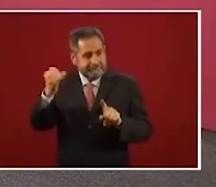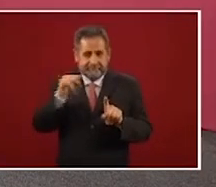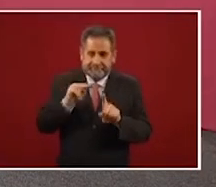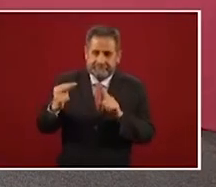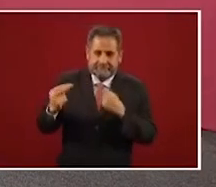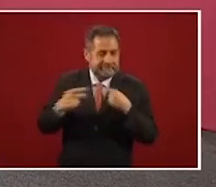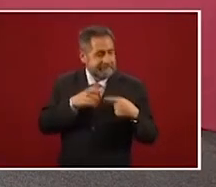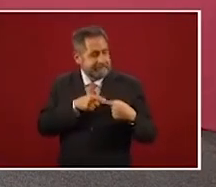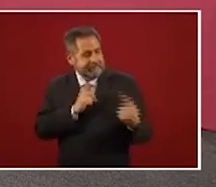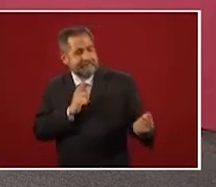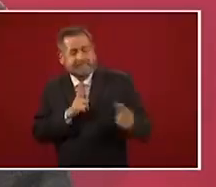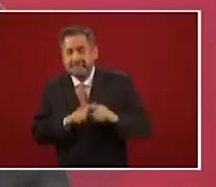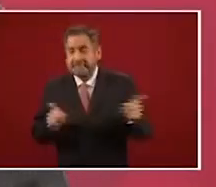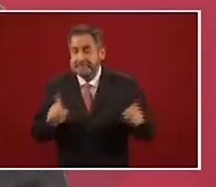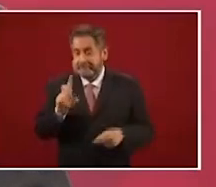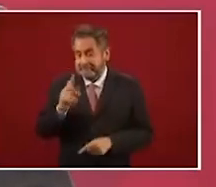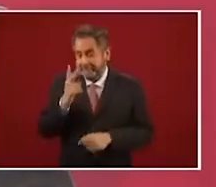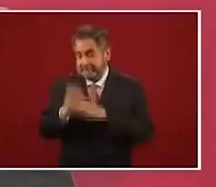distintas.